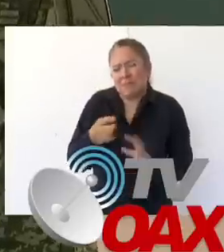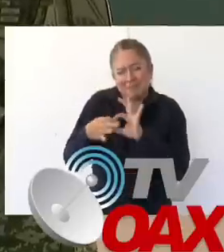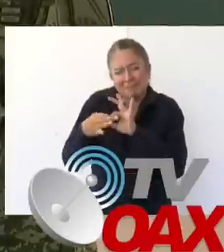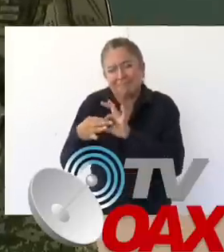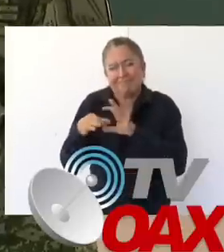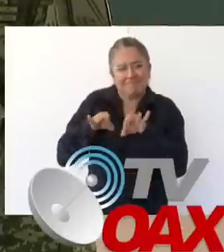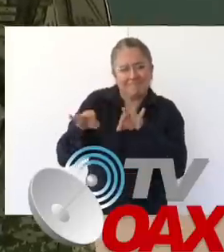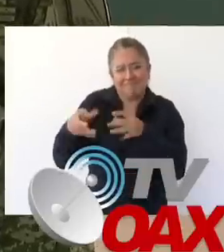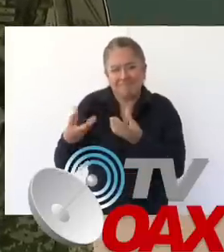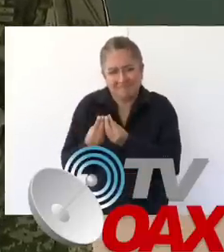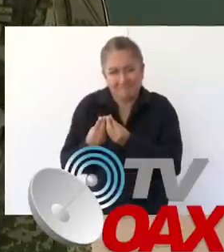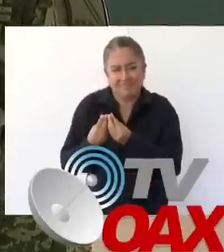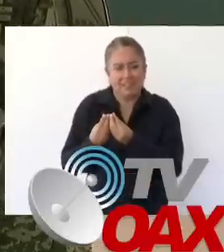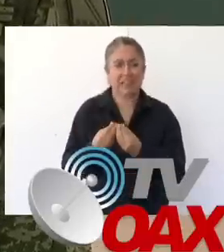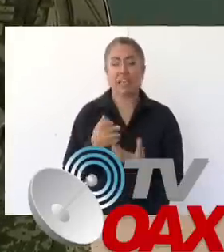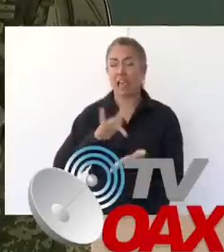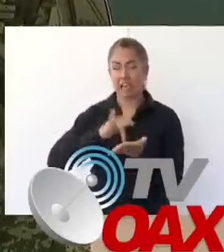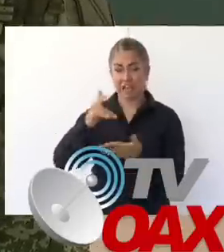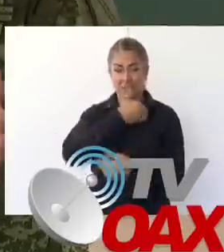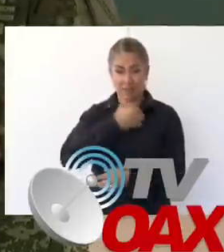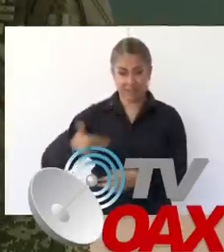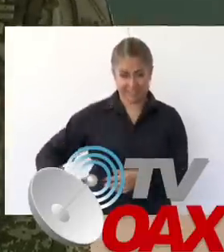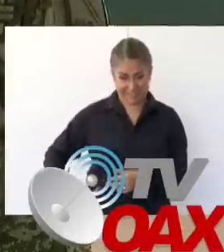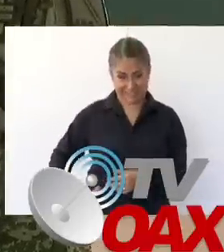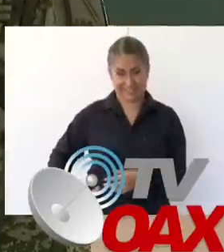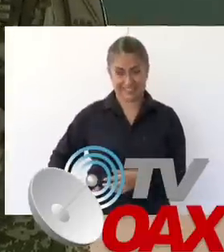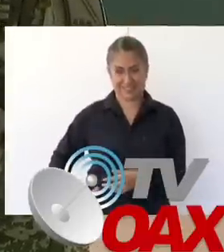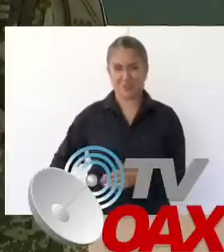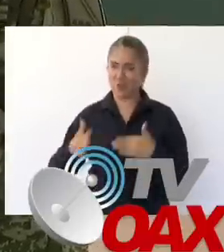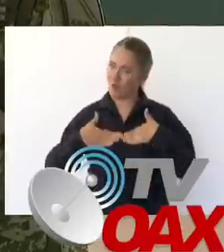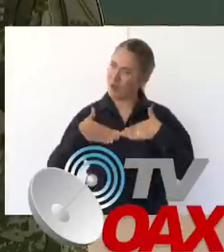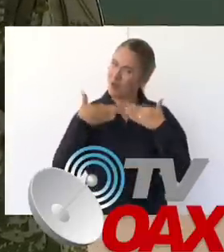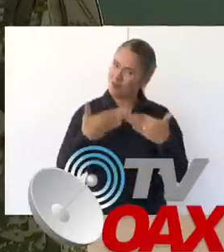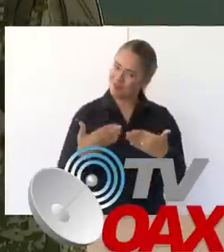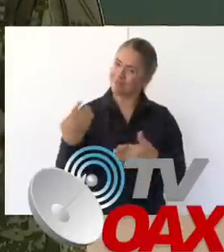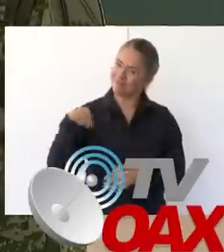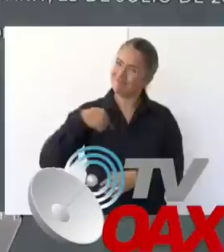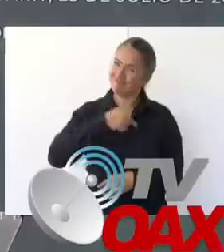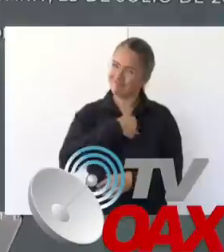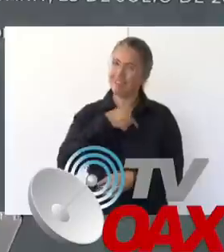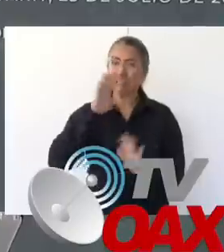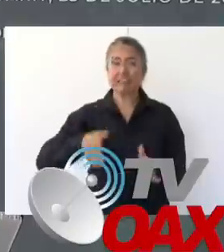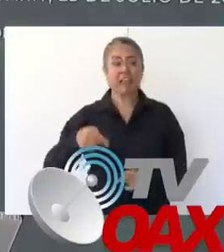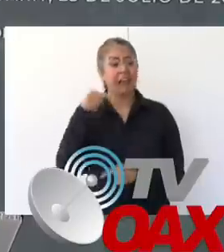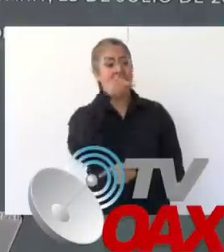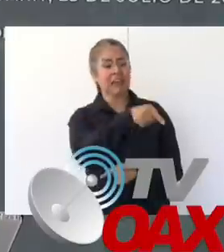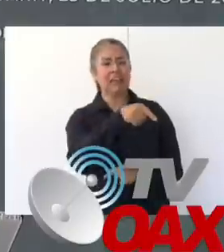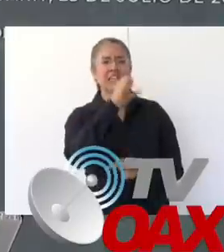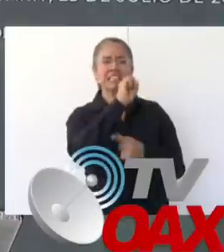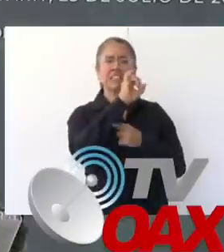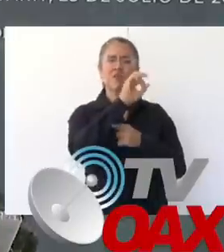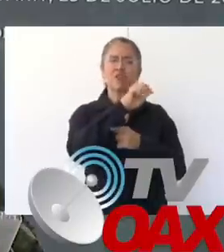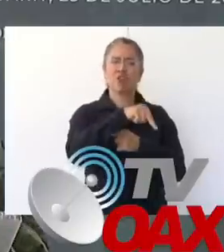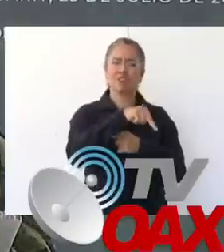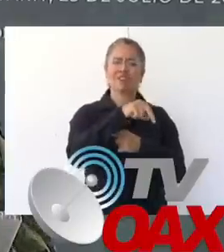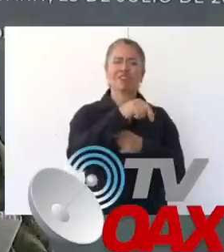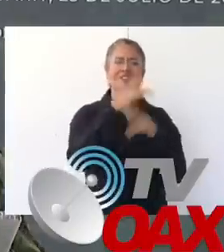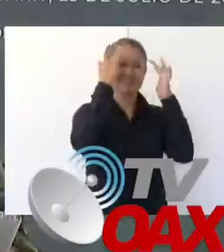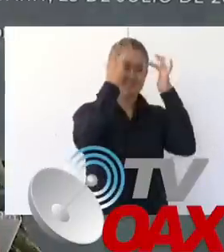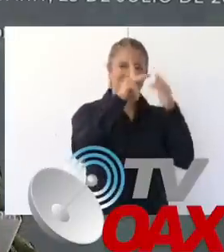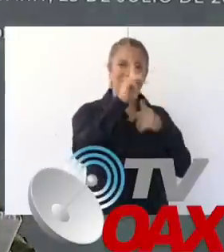la confianza en nosotros y pues ya cumplimos el Sifón San Pedro. Eso sería por mi parte.